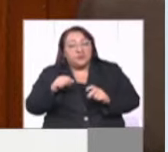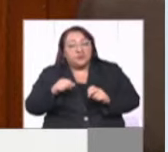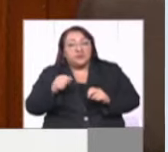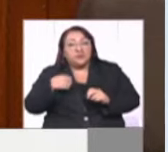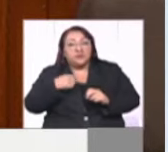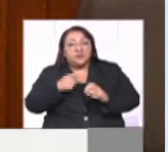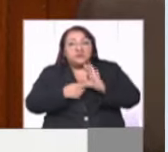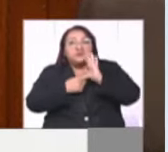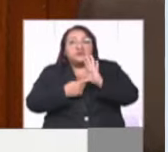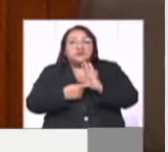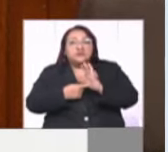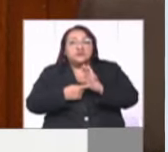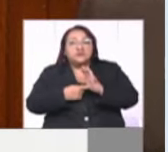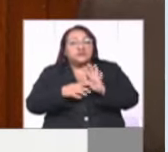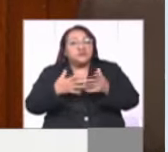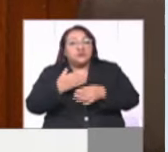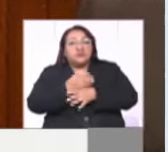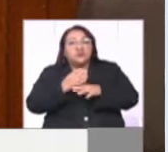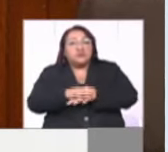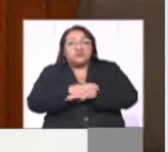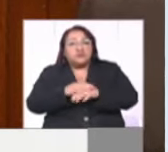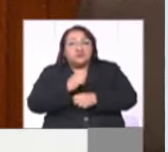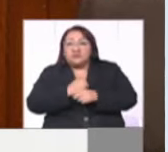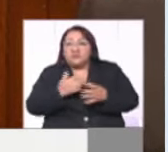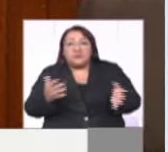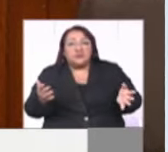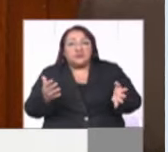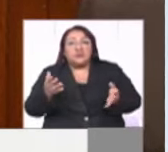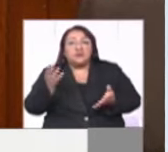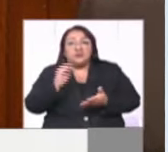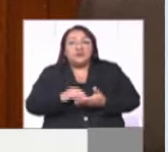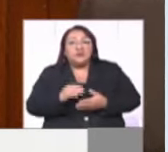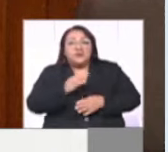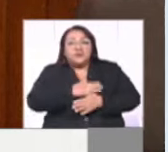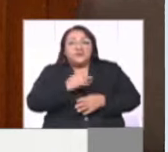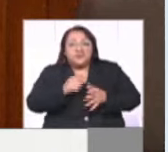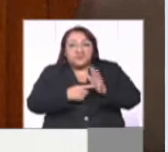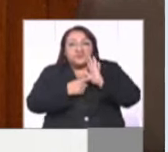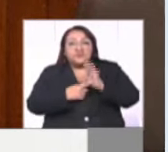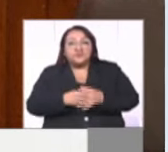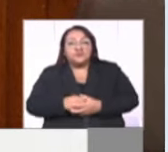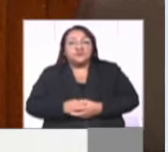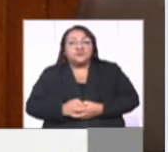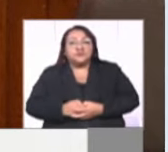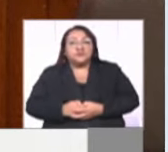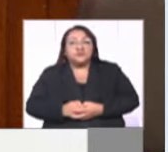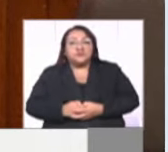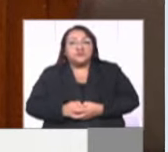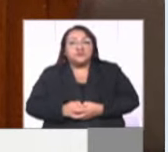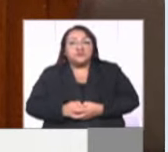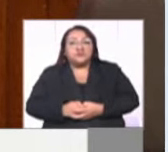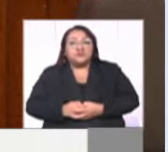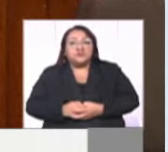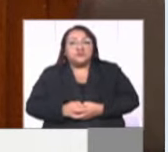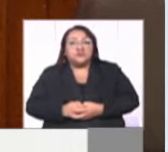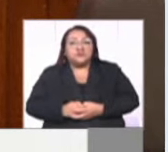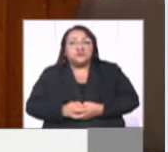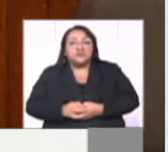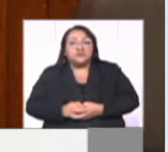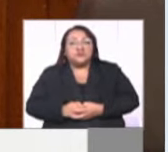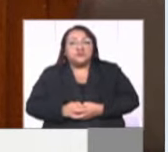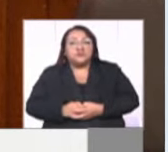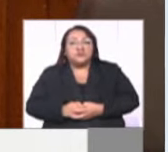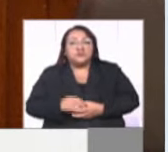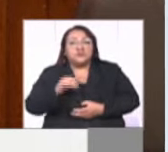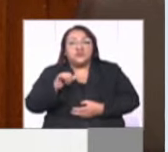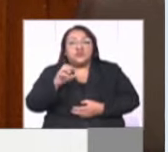ha demostrado que no hay capacidad de gestión. Es más, ha demostrado que prácticamente esa concesión a Yoinas